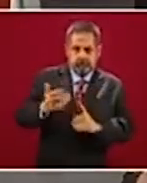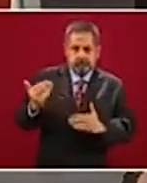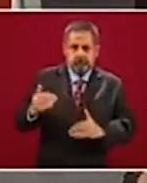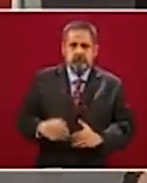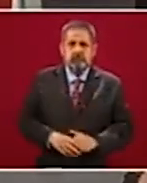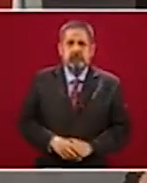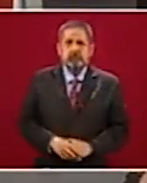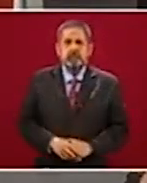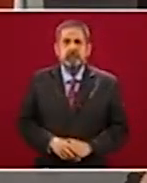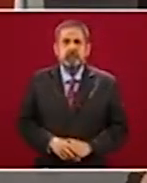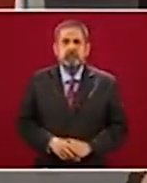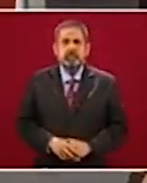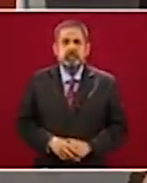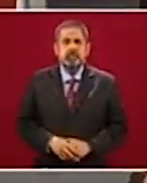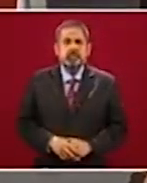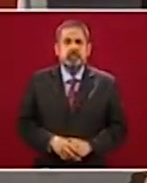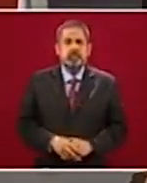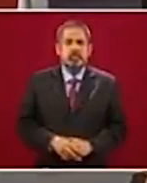favor.